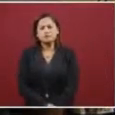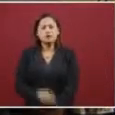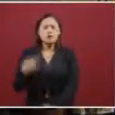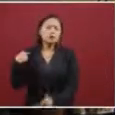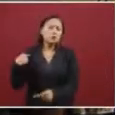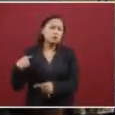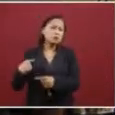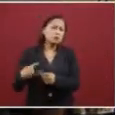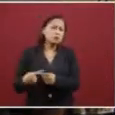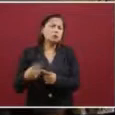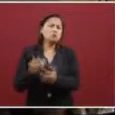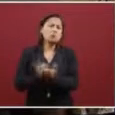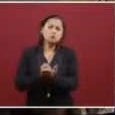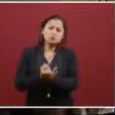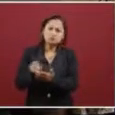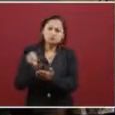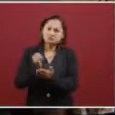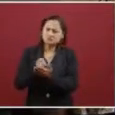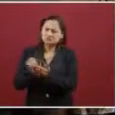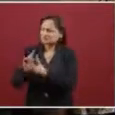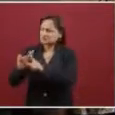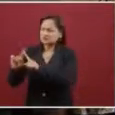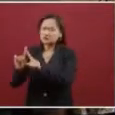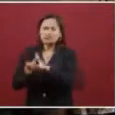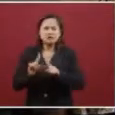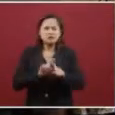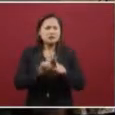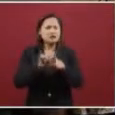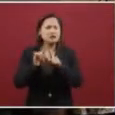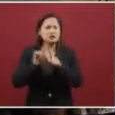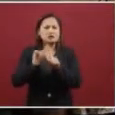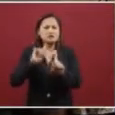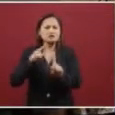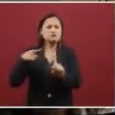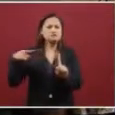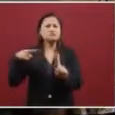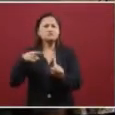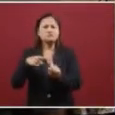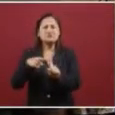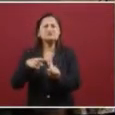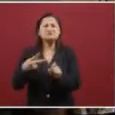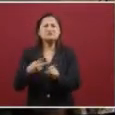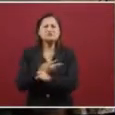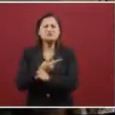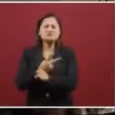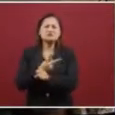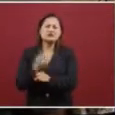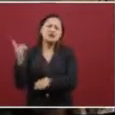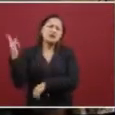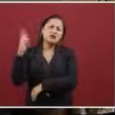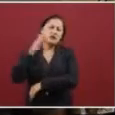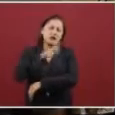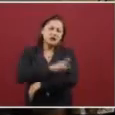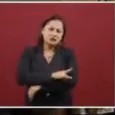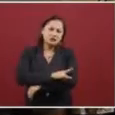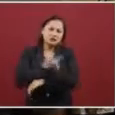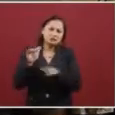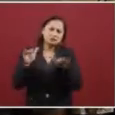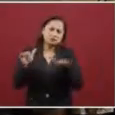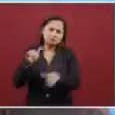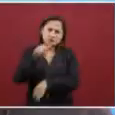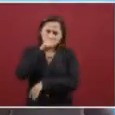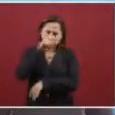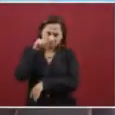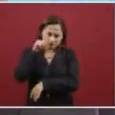se ha tomado una serie de decisiones para resolver el problema de la saturación del aeropuerto benito juárez se